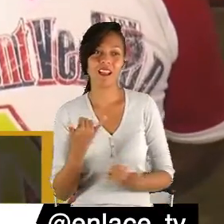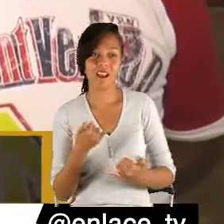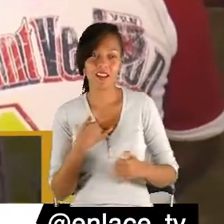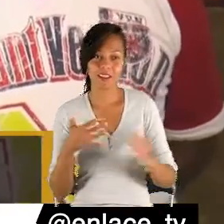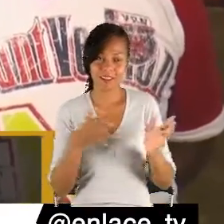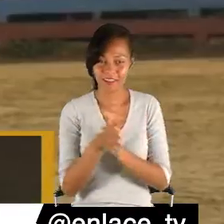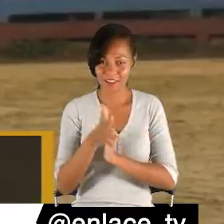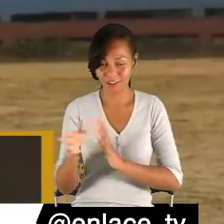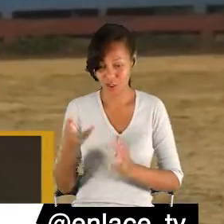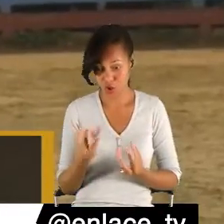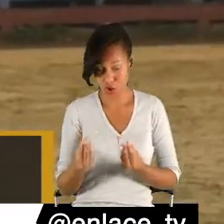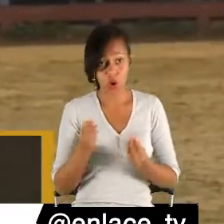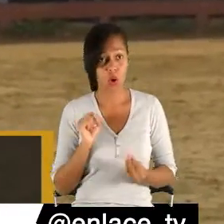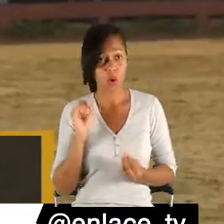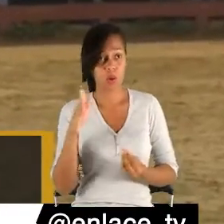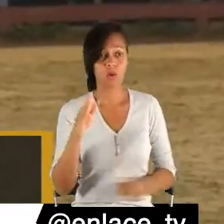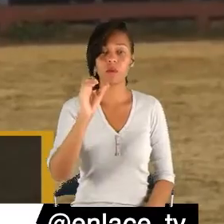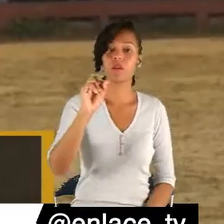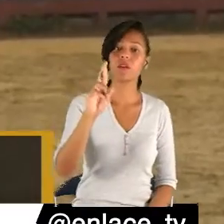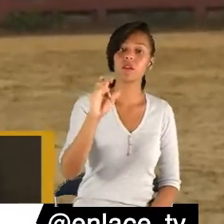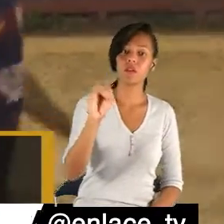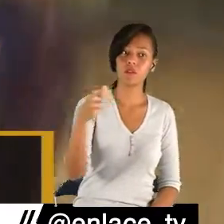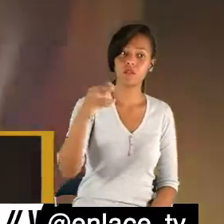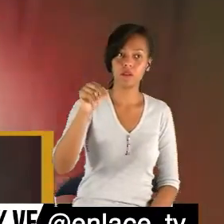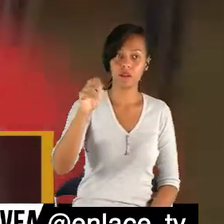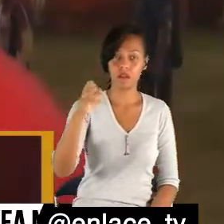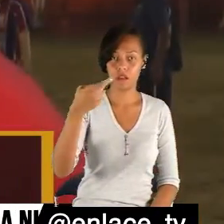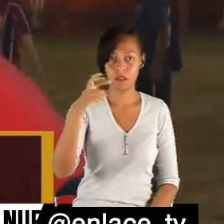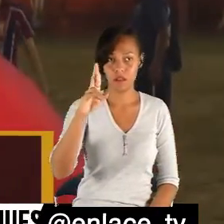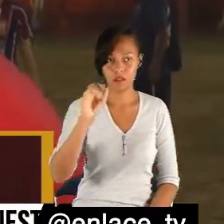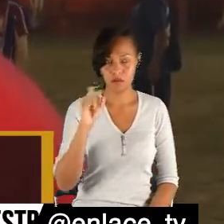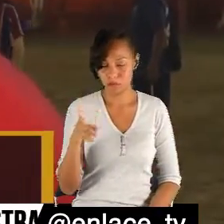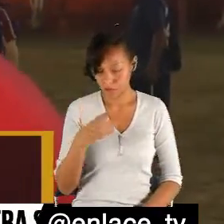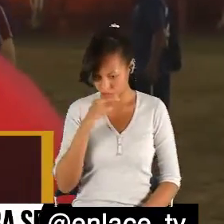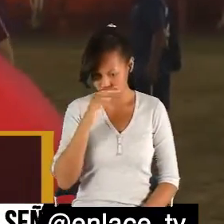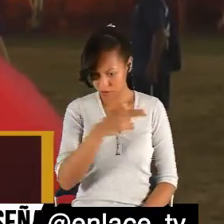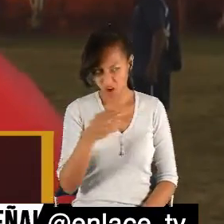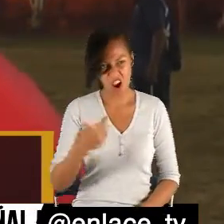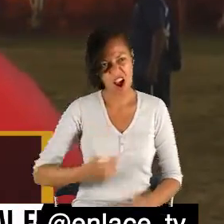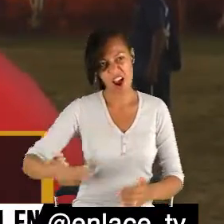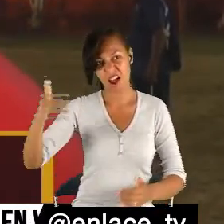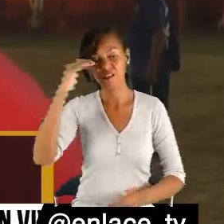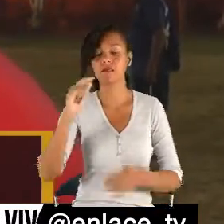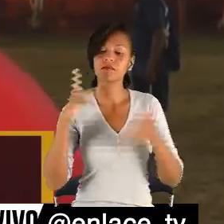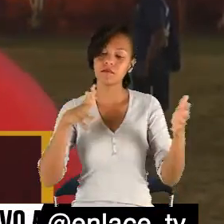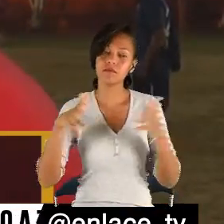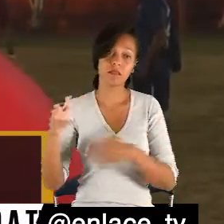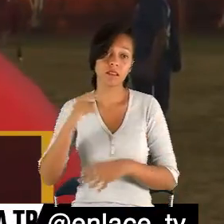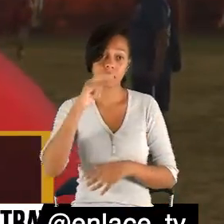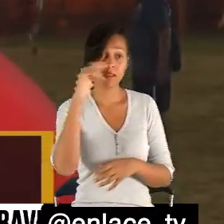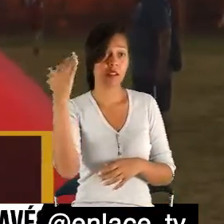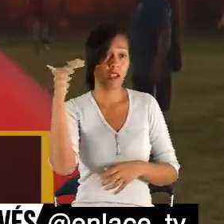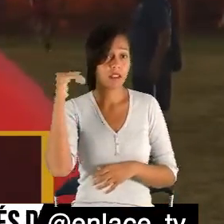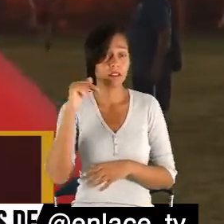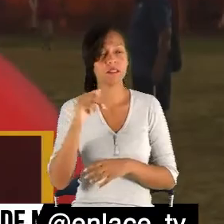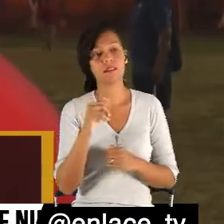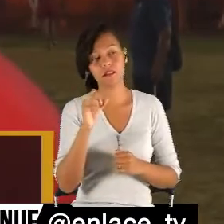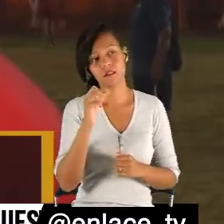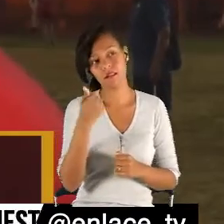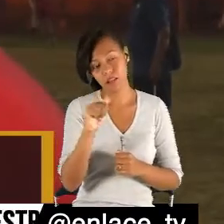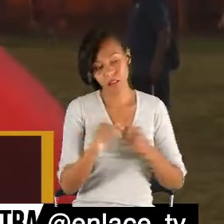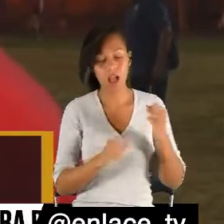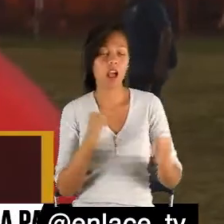donde forma futbolistas de diferentes categorías abrieron la puerta y aquí estamos comencé con los niños de 10 de 8